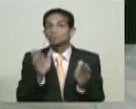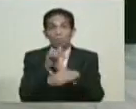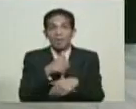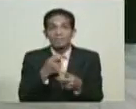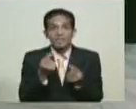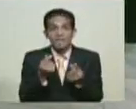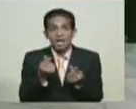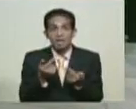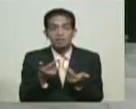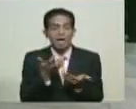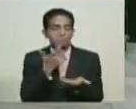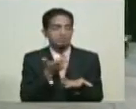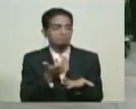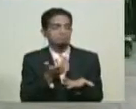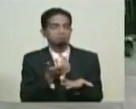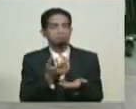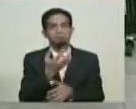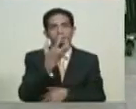de un kilo de fruta,